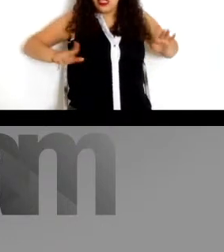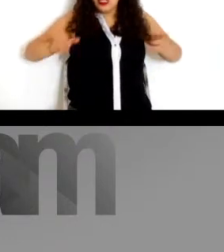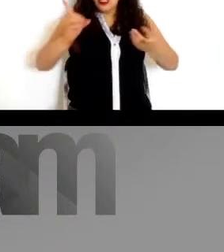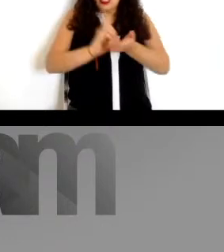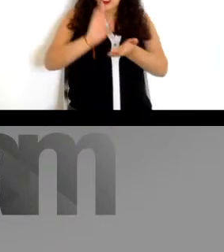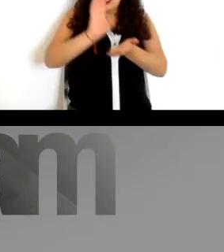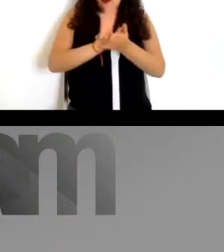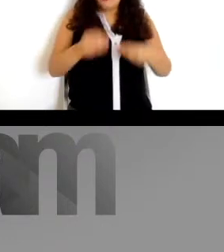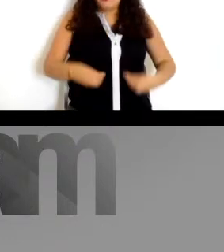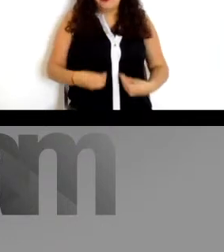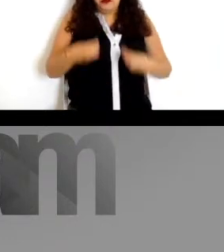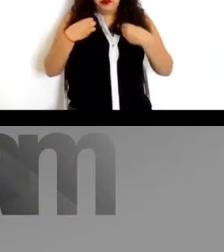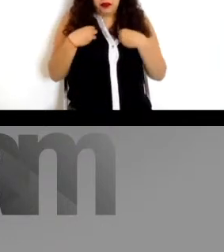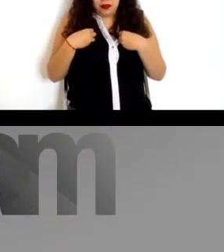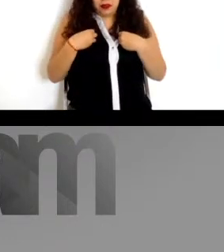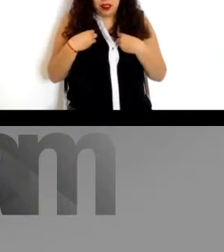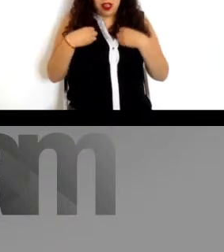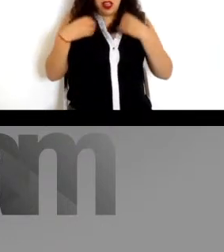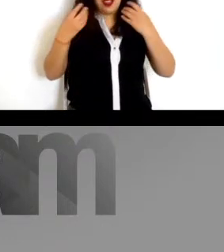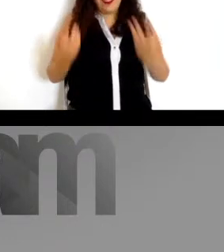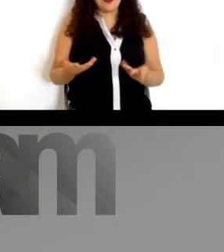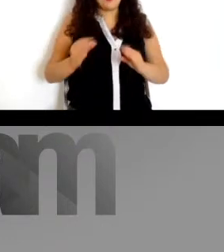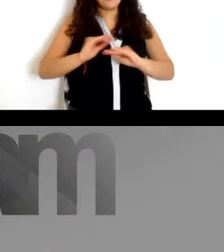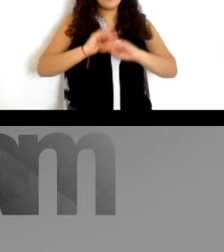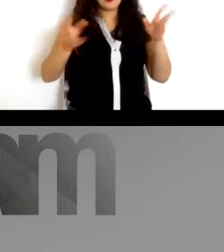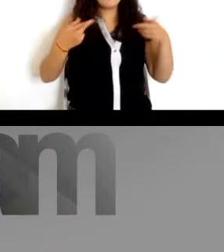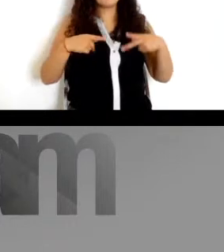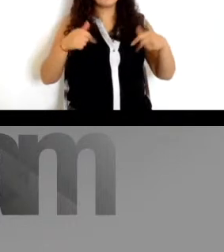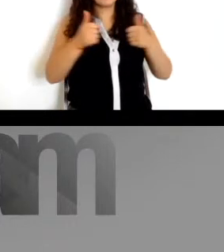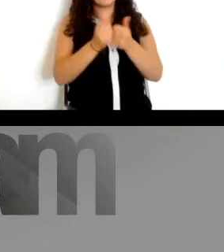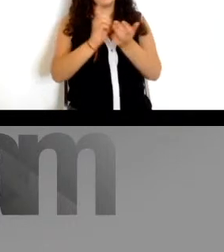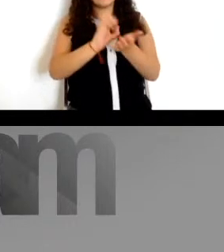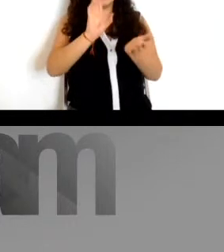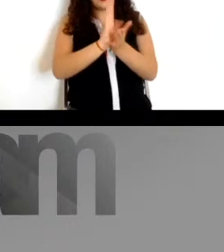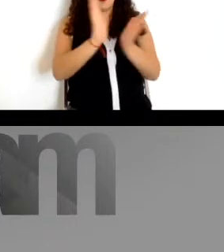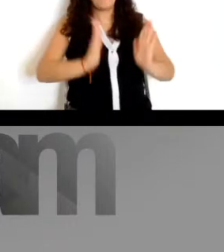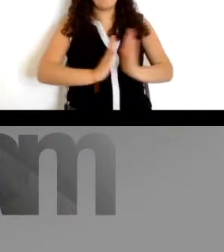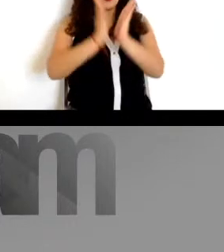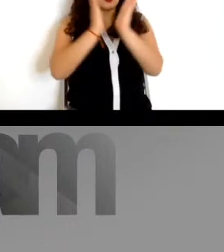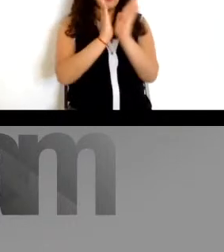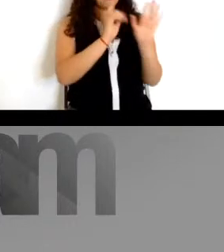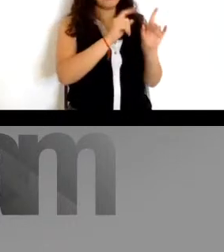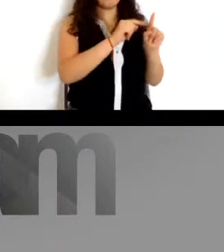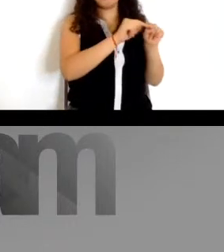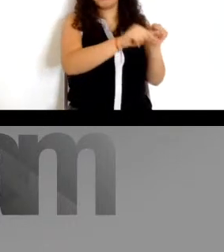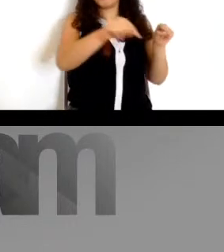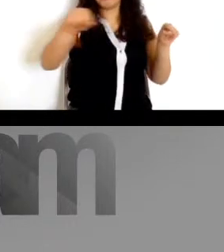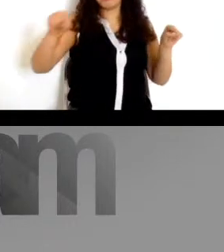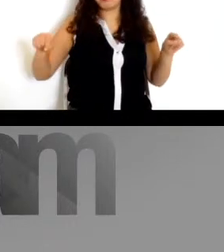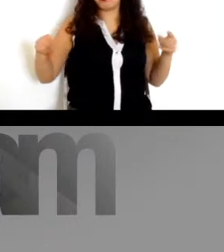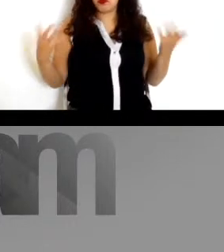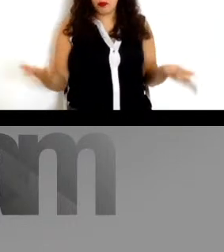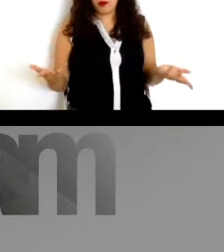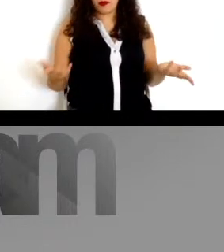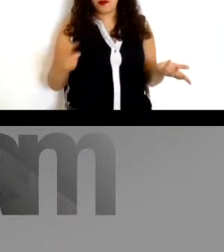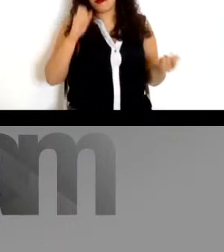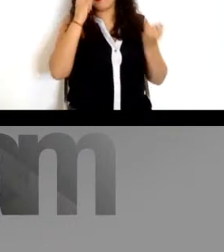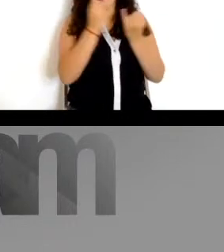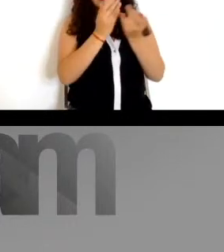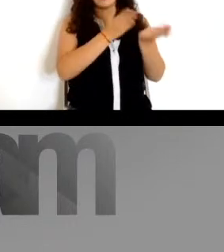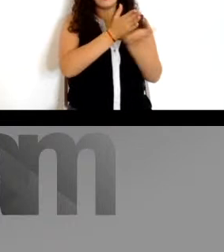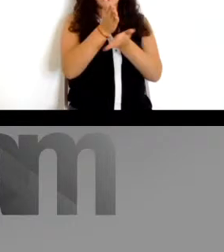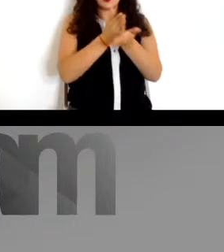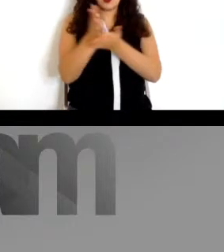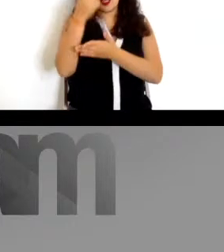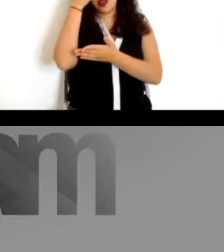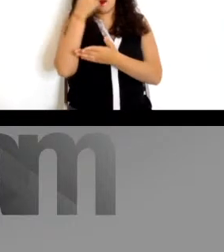donde, efecto, la persona con discapacidad participa en los distintos roles. Pensemos también de nueva cuenta en la accesibilidad desde este principio